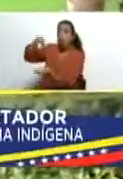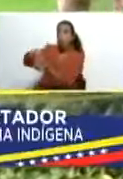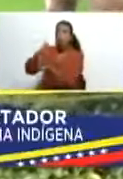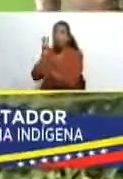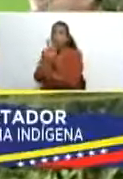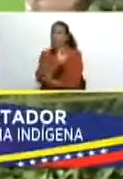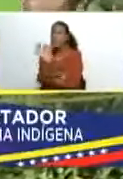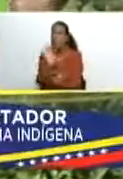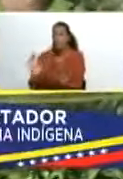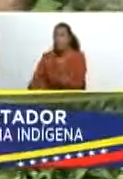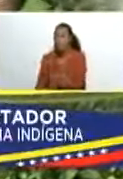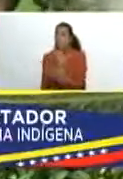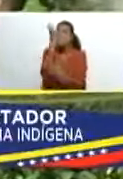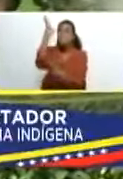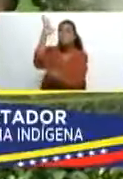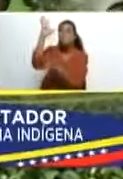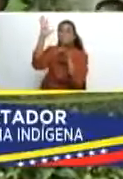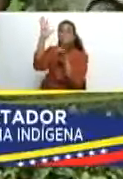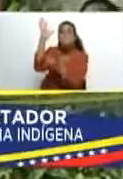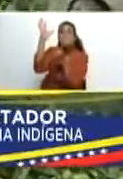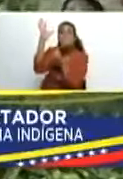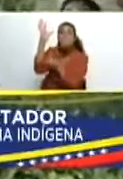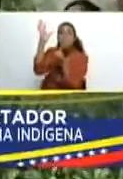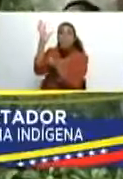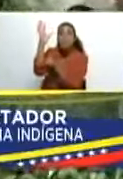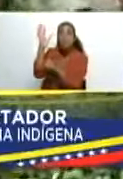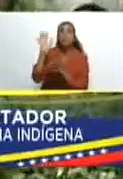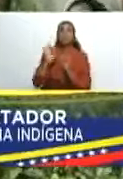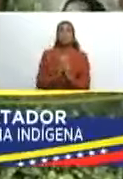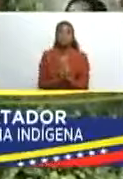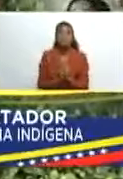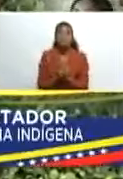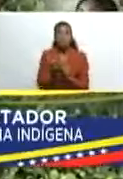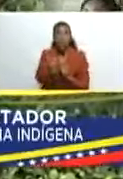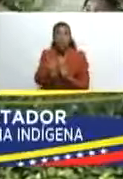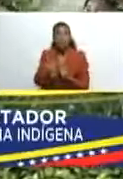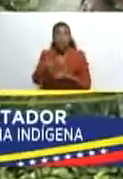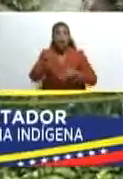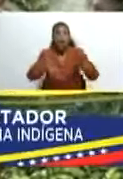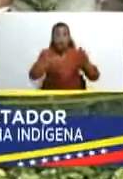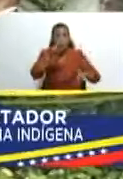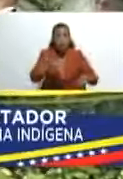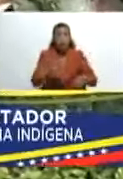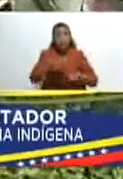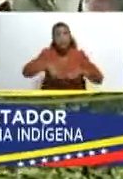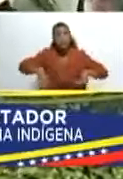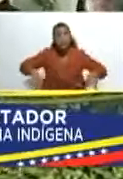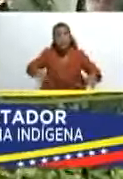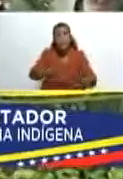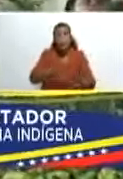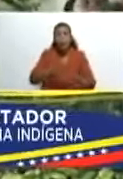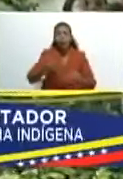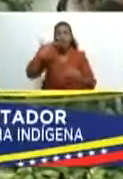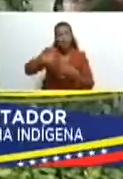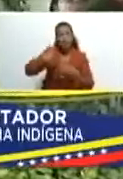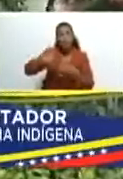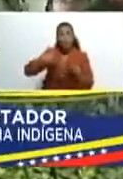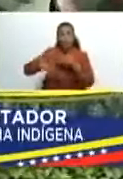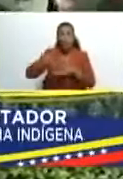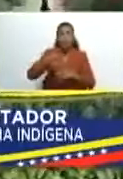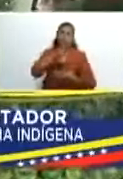voraz, acelerado por la riqueza petrolera, destruyó todas las huellas de la Caracas